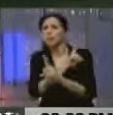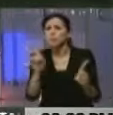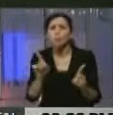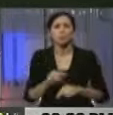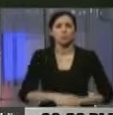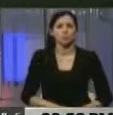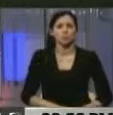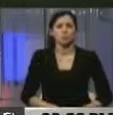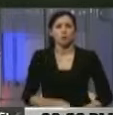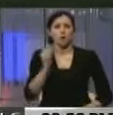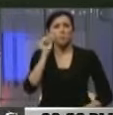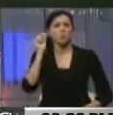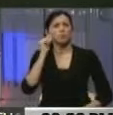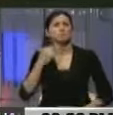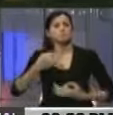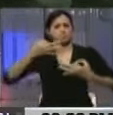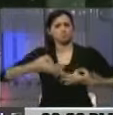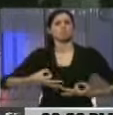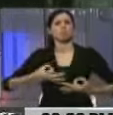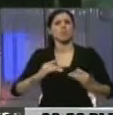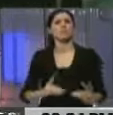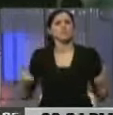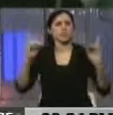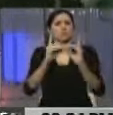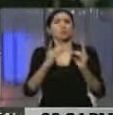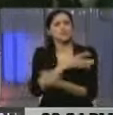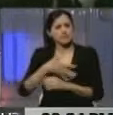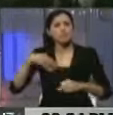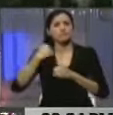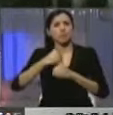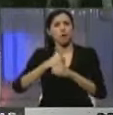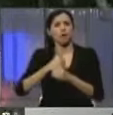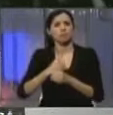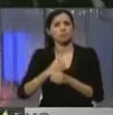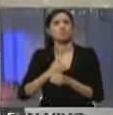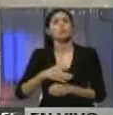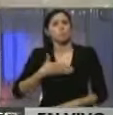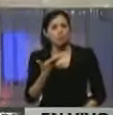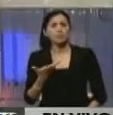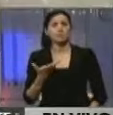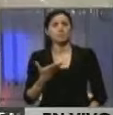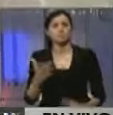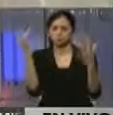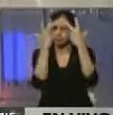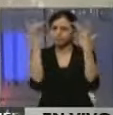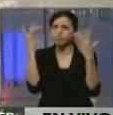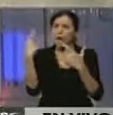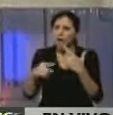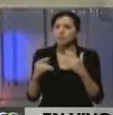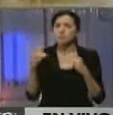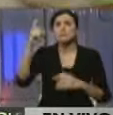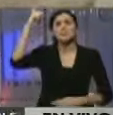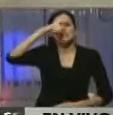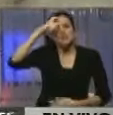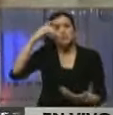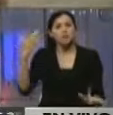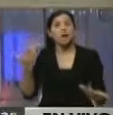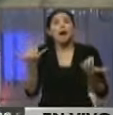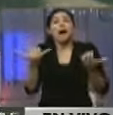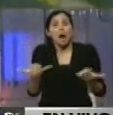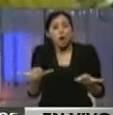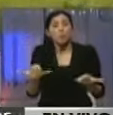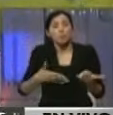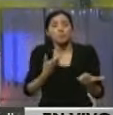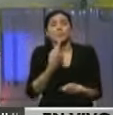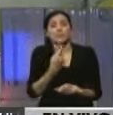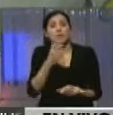mujeres con dignidad, con ganas de trabajar, con capacidad, con inteligencia, con sabiduría. Y ahora podemos decir,